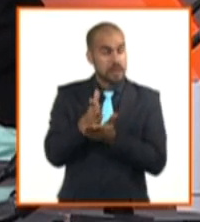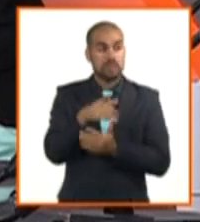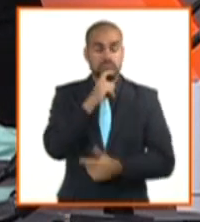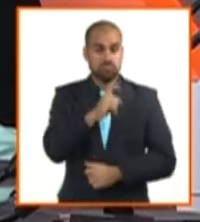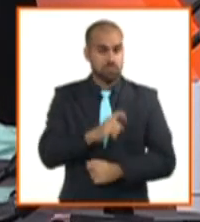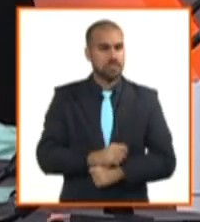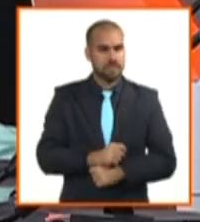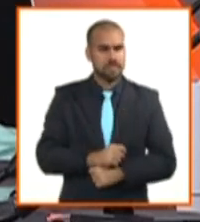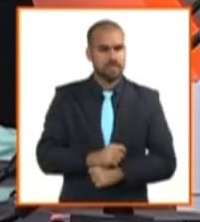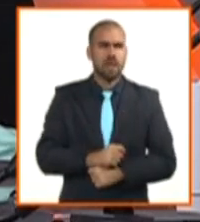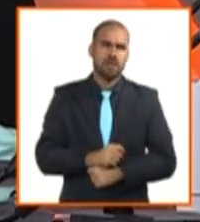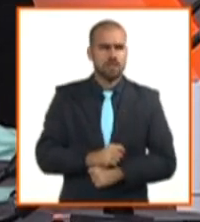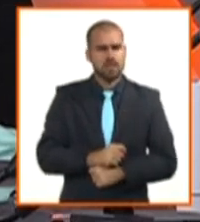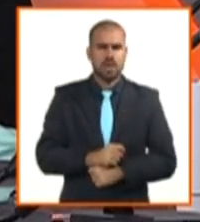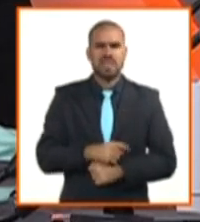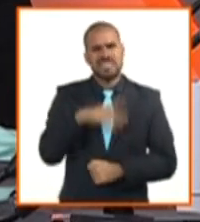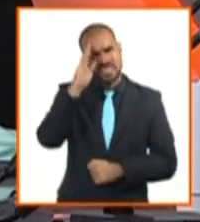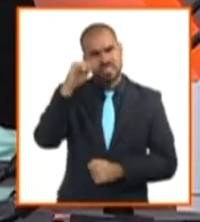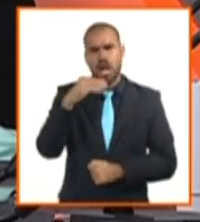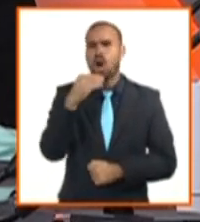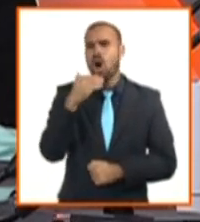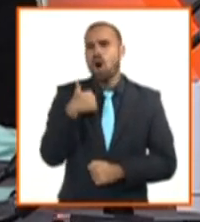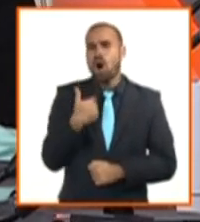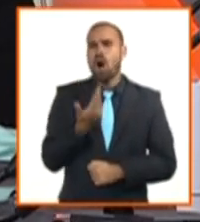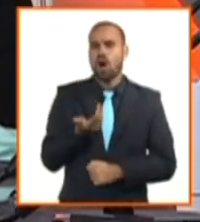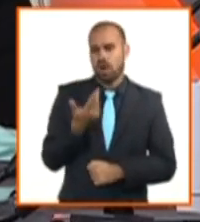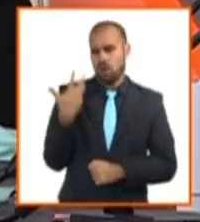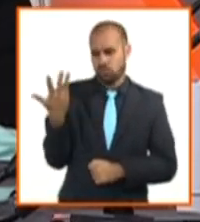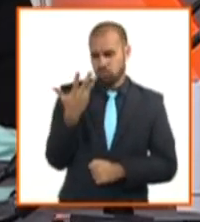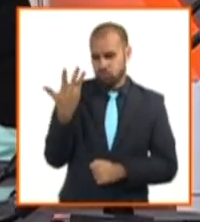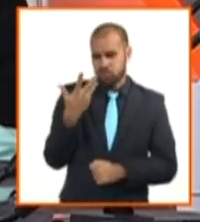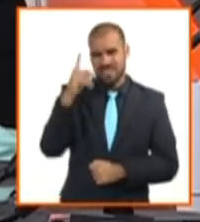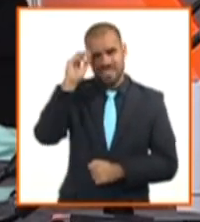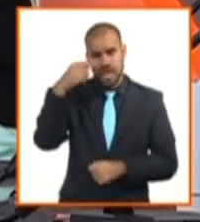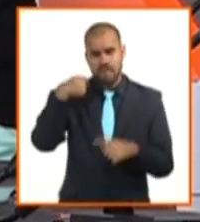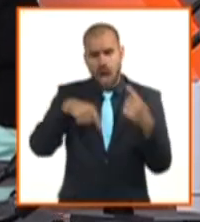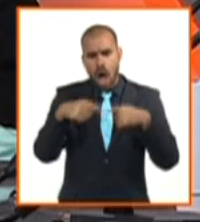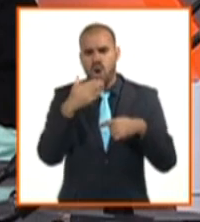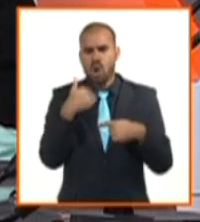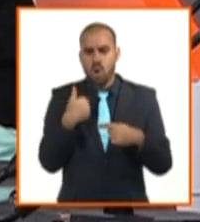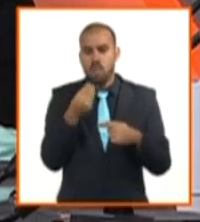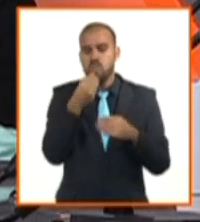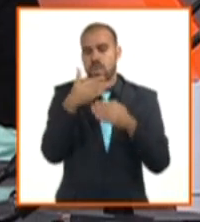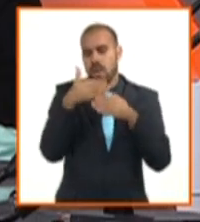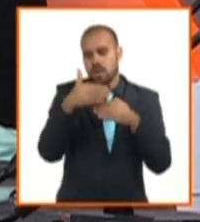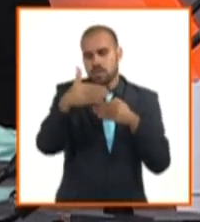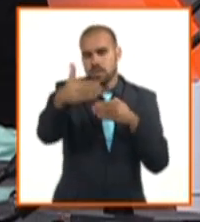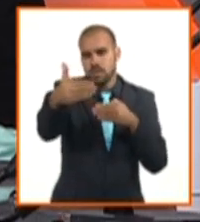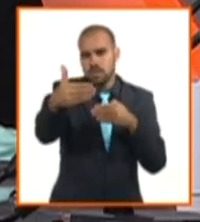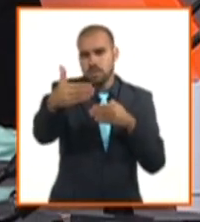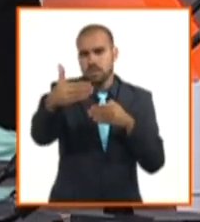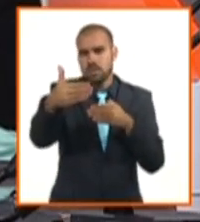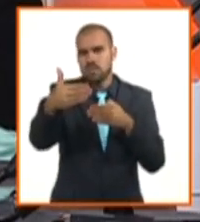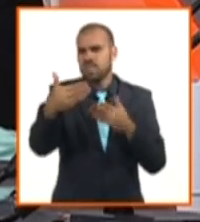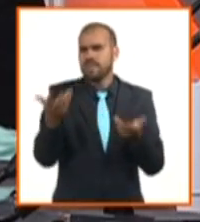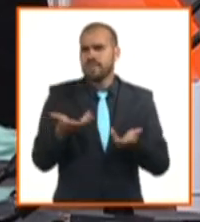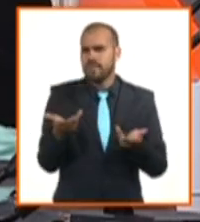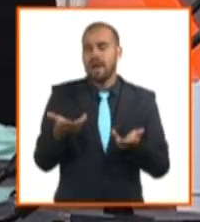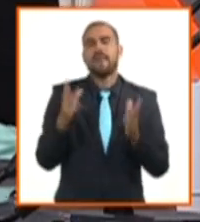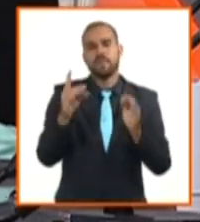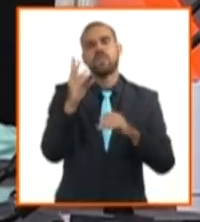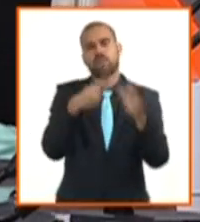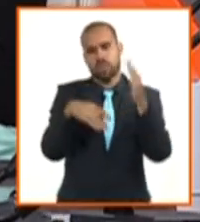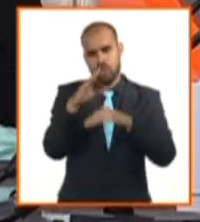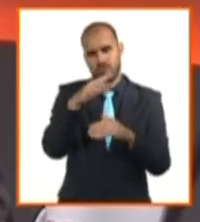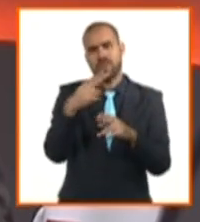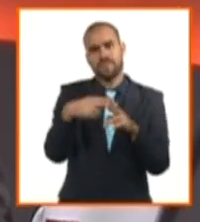entenderla para saber qué es lo que ha pasado en qué momento estamos qué puede pasar en las próximas horas está con nosotros el doctor josé